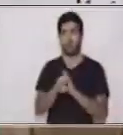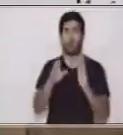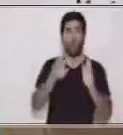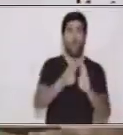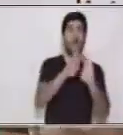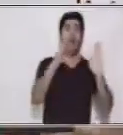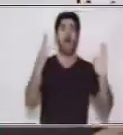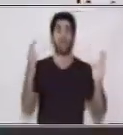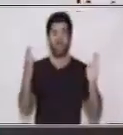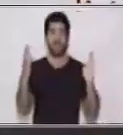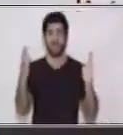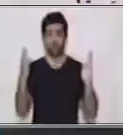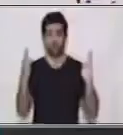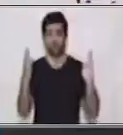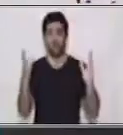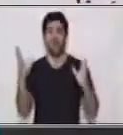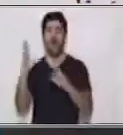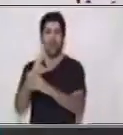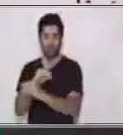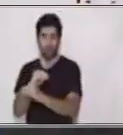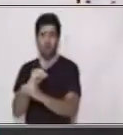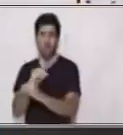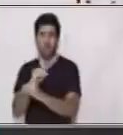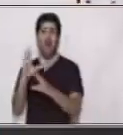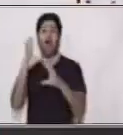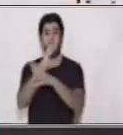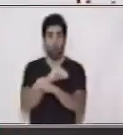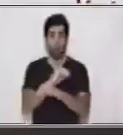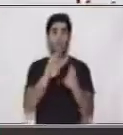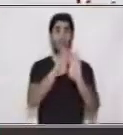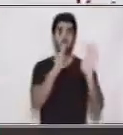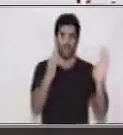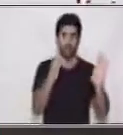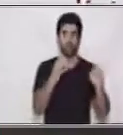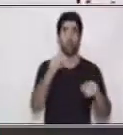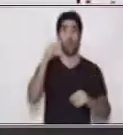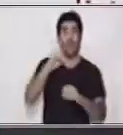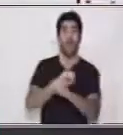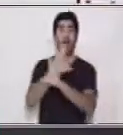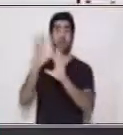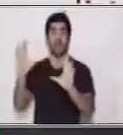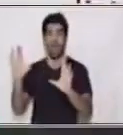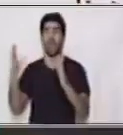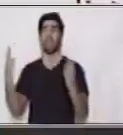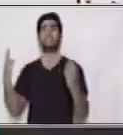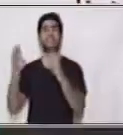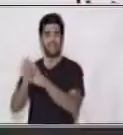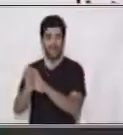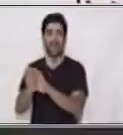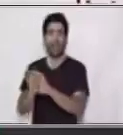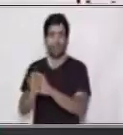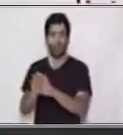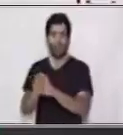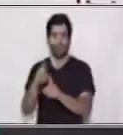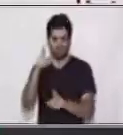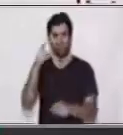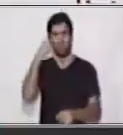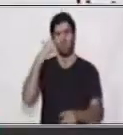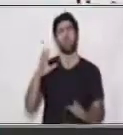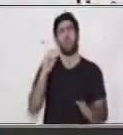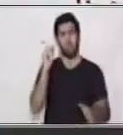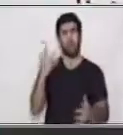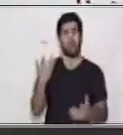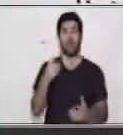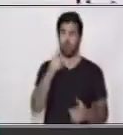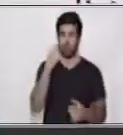noche, cerrado de día. ¿Qué palabras encuentras tú ahí que se están contradiciendo? Recuérdate que contradecir,